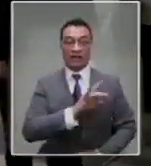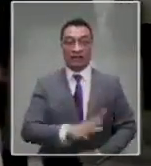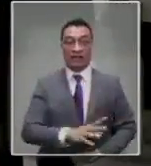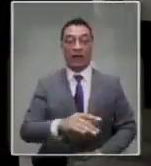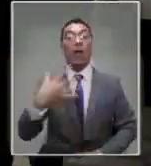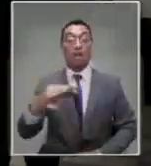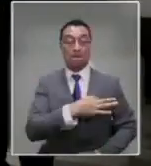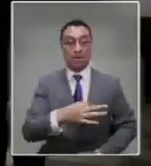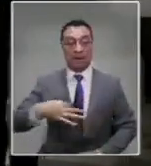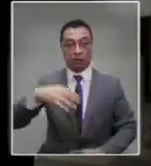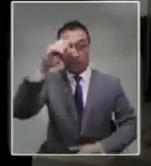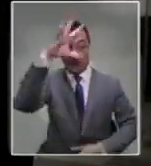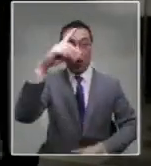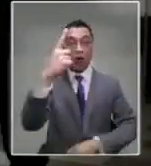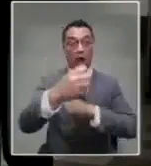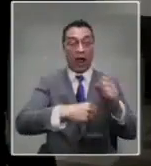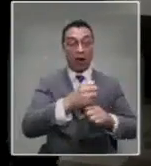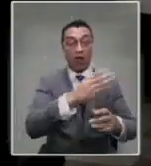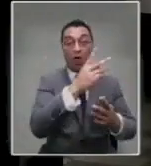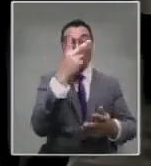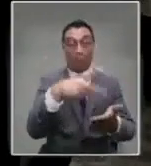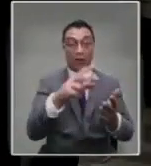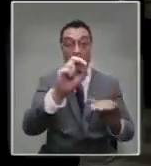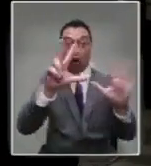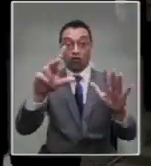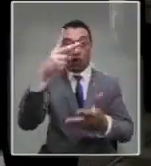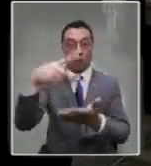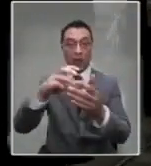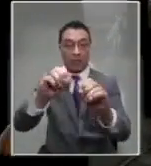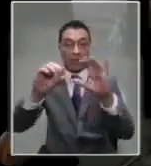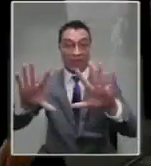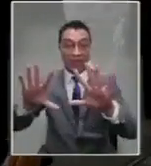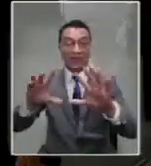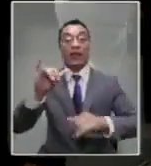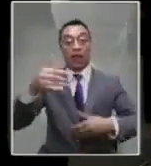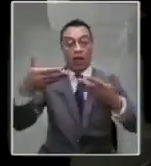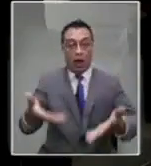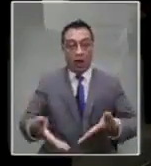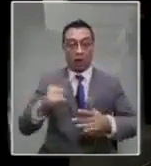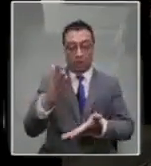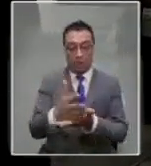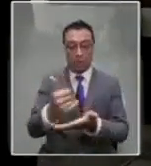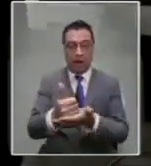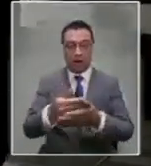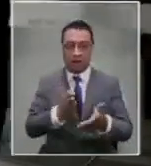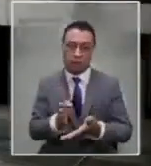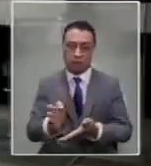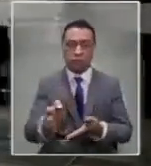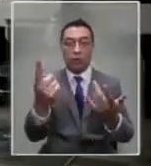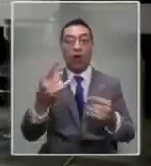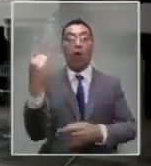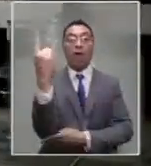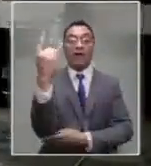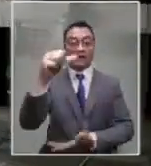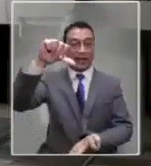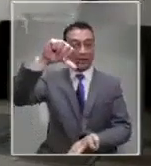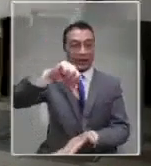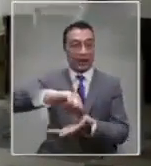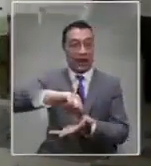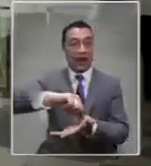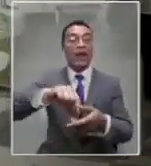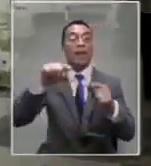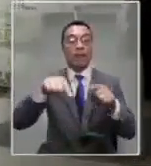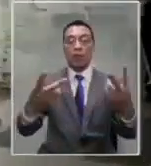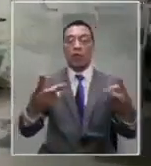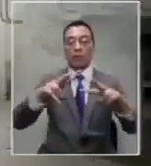de Chile, fue ministro de Minería entre los años 2008 y 2010 y hoy está impulsando un plan estratégico para la Universidad